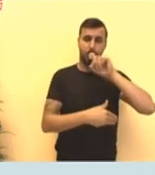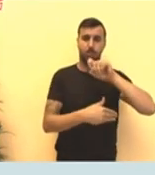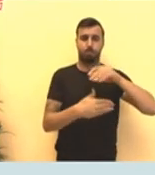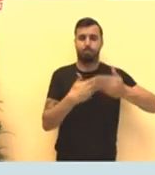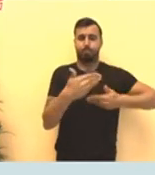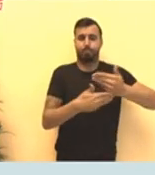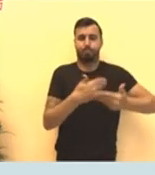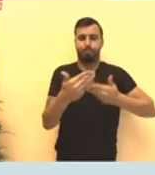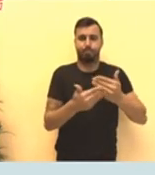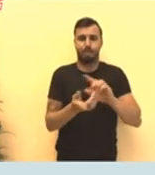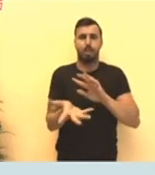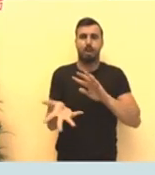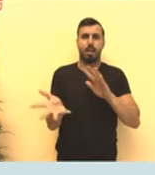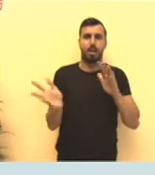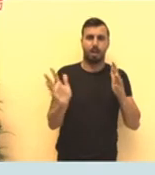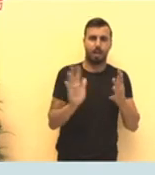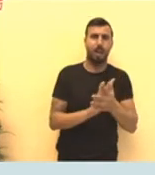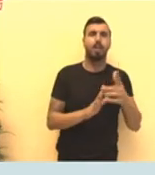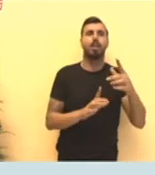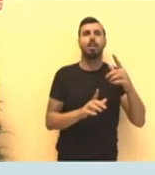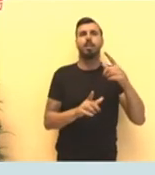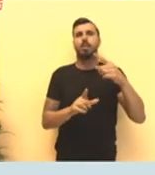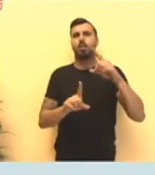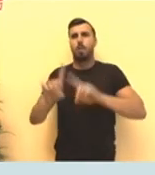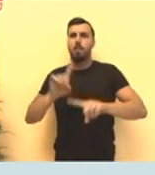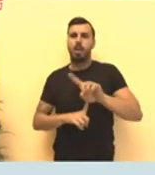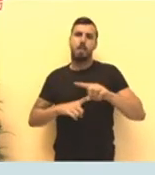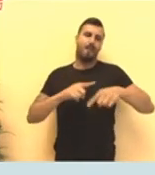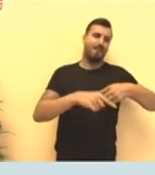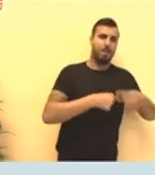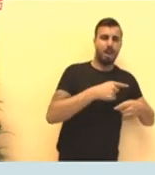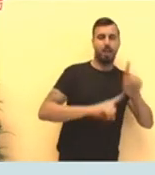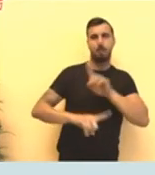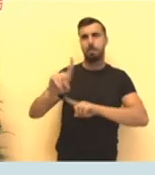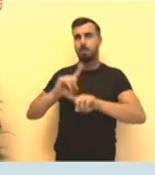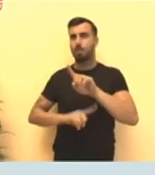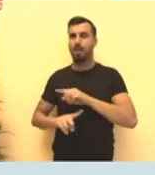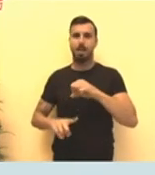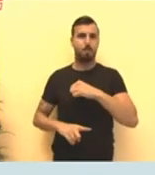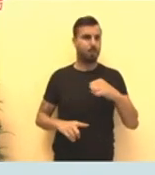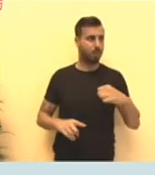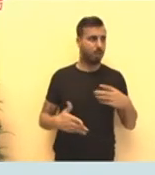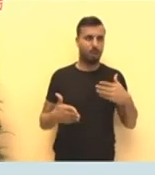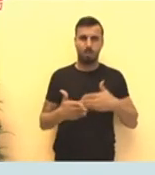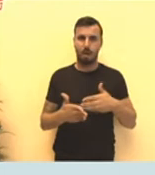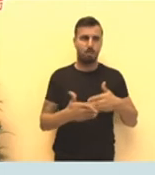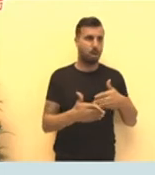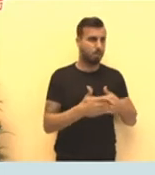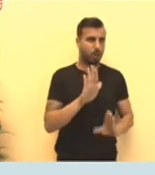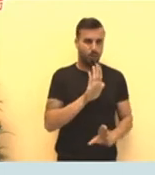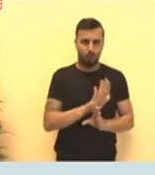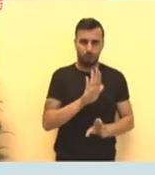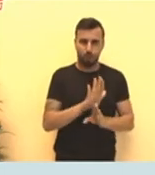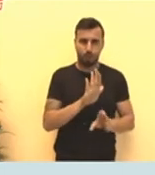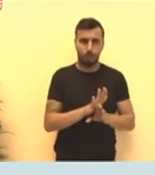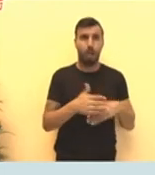recursos correspondientes. Las incidencias personales y familiares se agravan por la tardanza. Las familias pierden, se endeudan